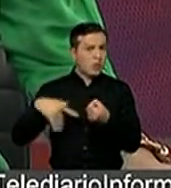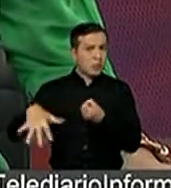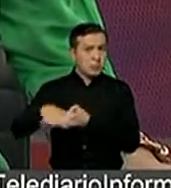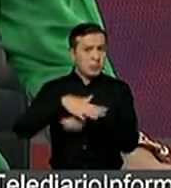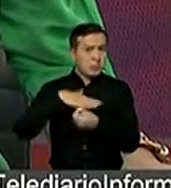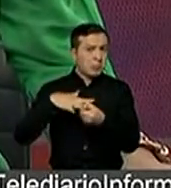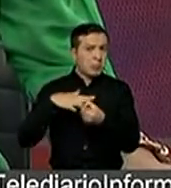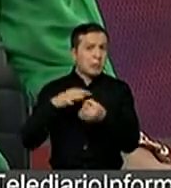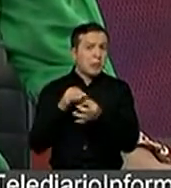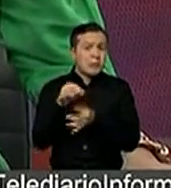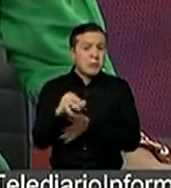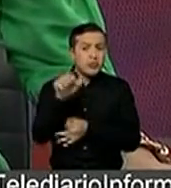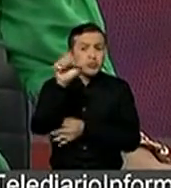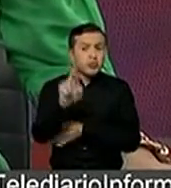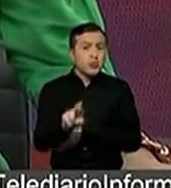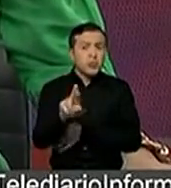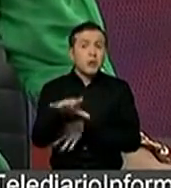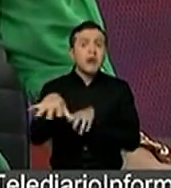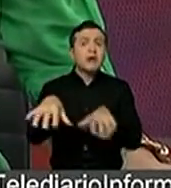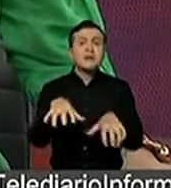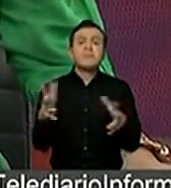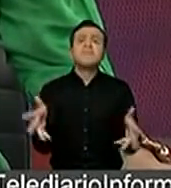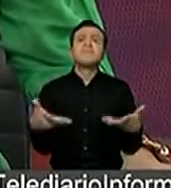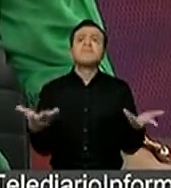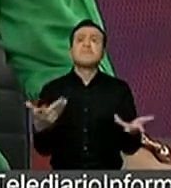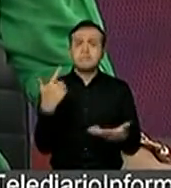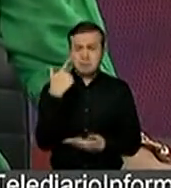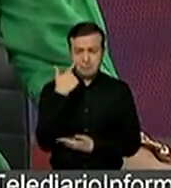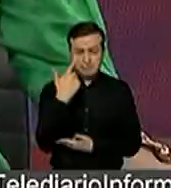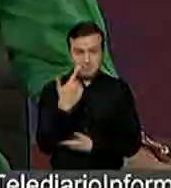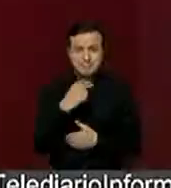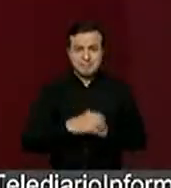esta zona de la capital? Cuéntanos, Verónica, muy buenas tardes.